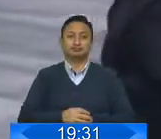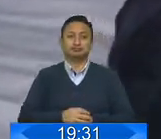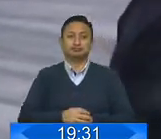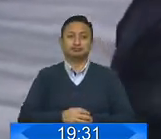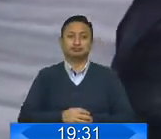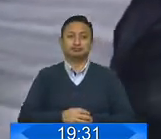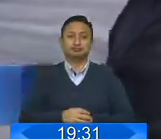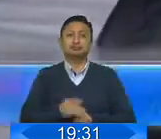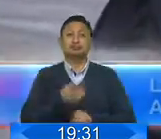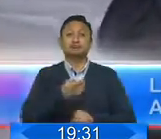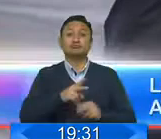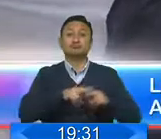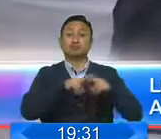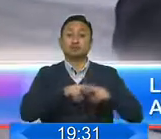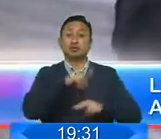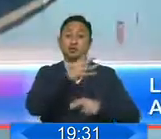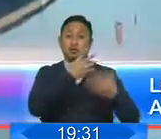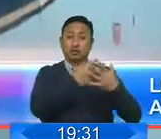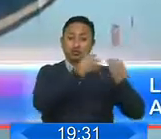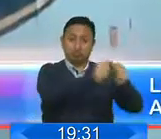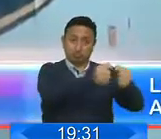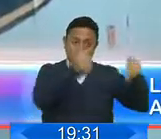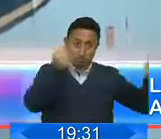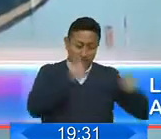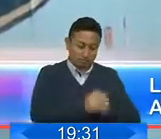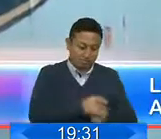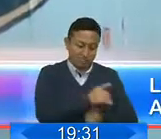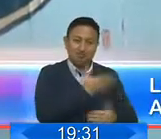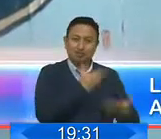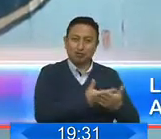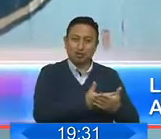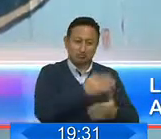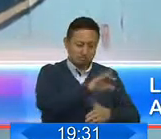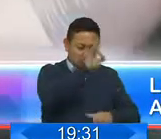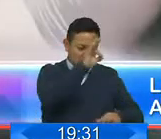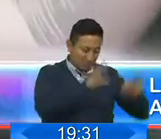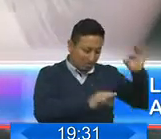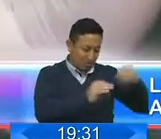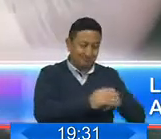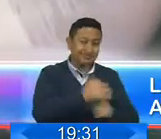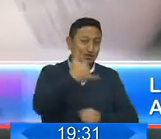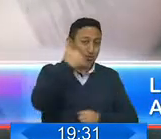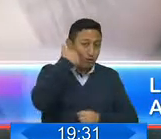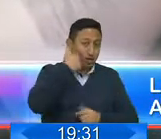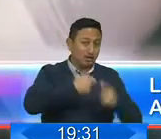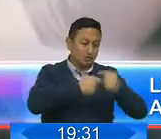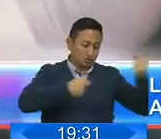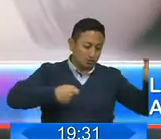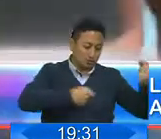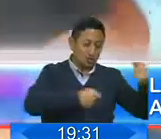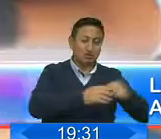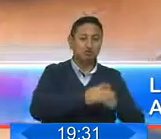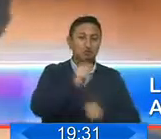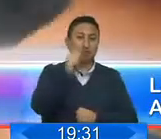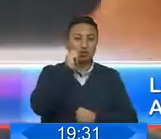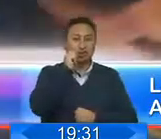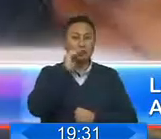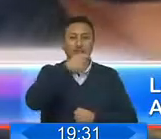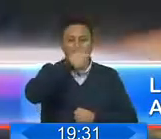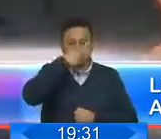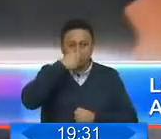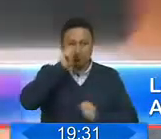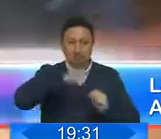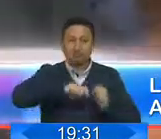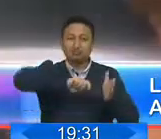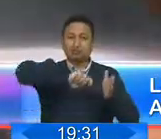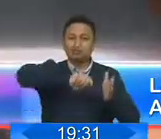En la revisión de las celdas, la policía fue hallando los objetos, celulares, cuchillos, marihuana y cocaína, a más de